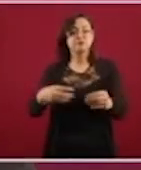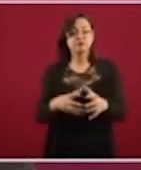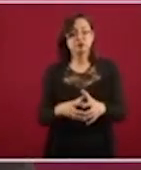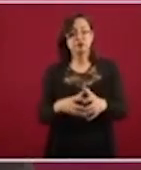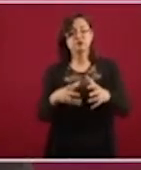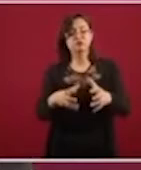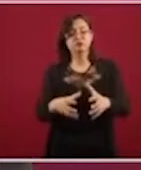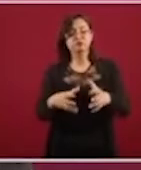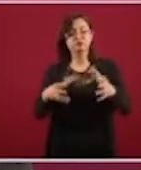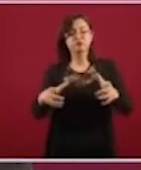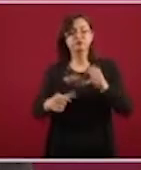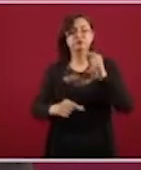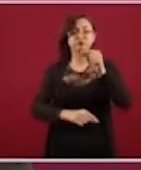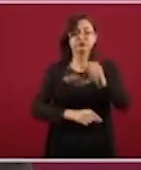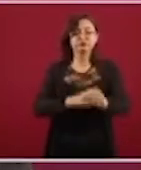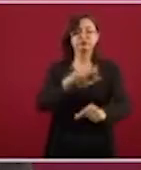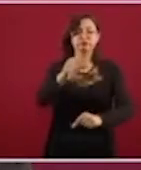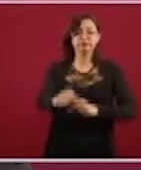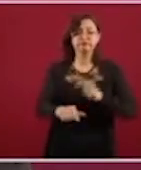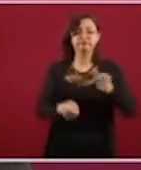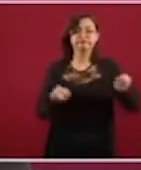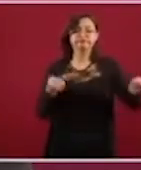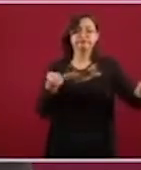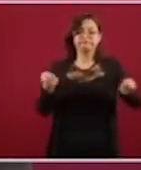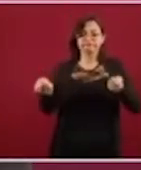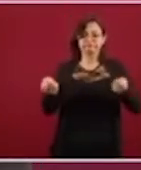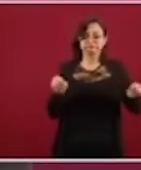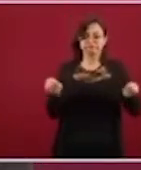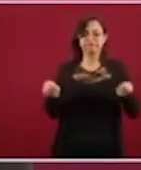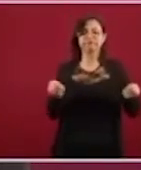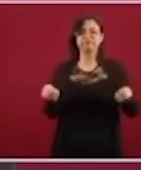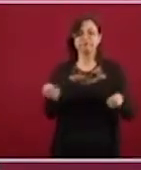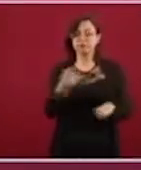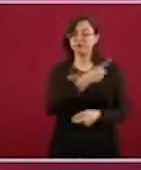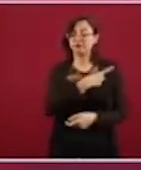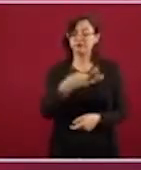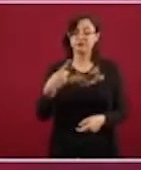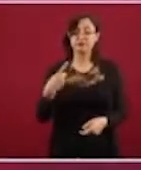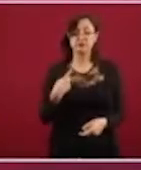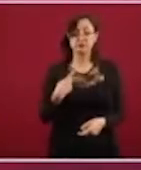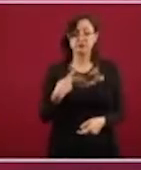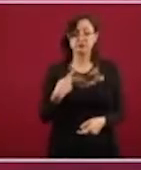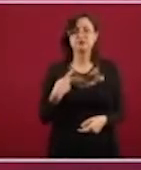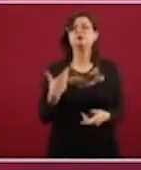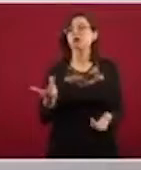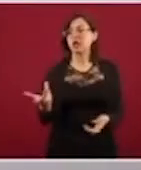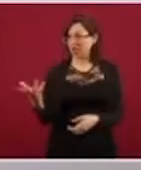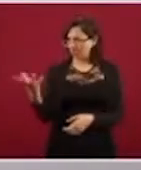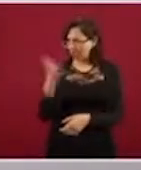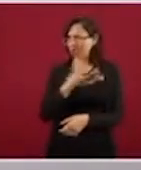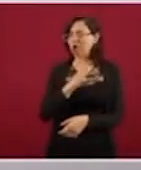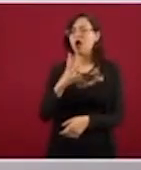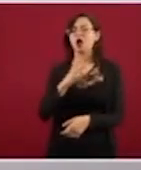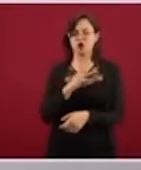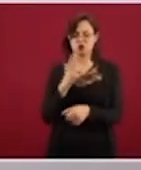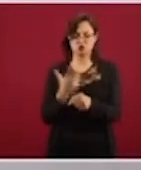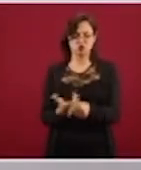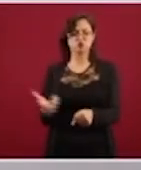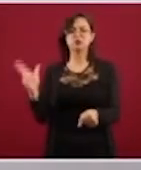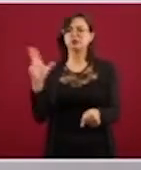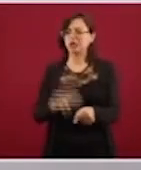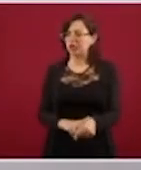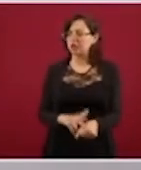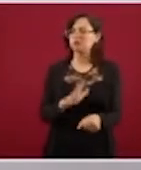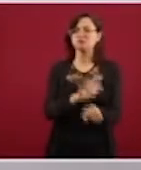la epidemia controlado, porque sí tenemos preparación, hemos